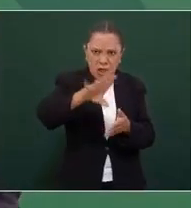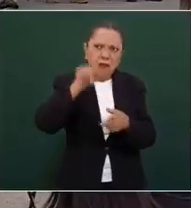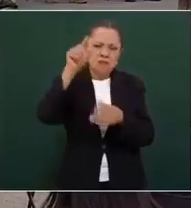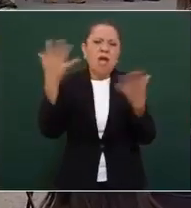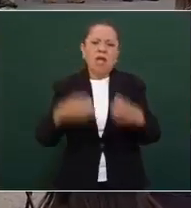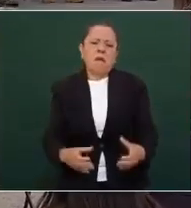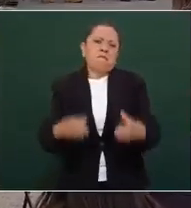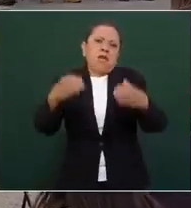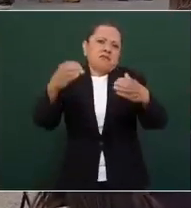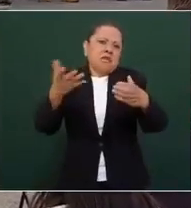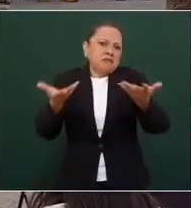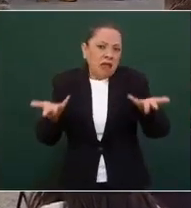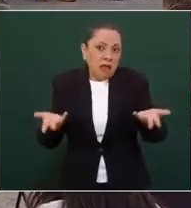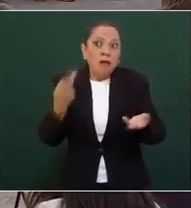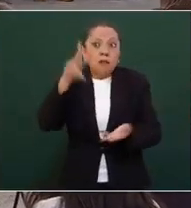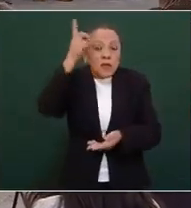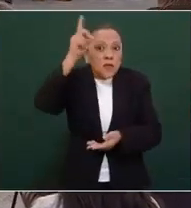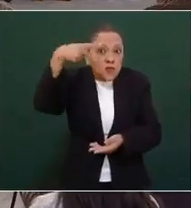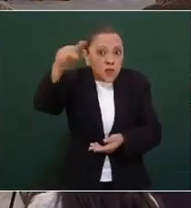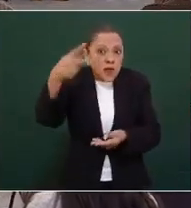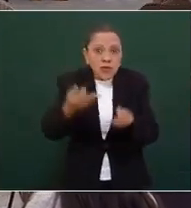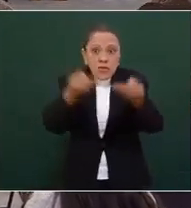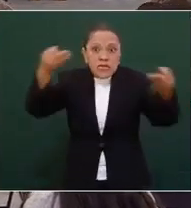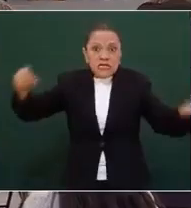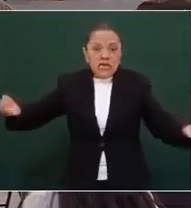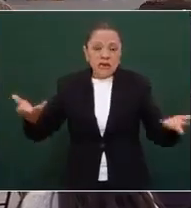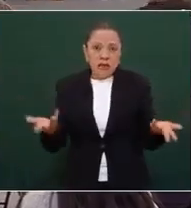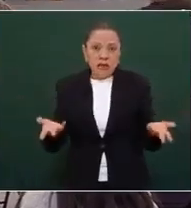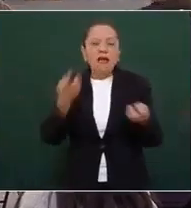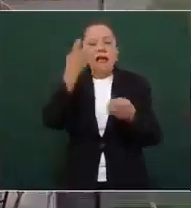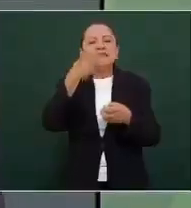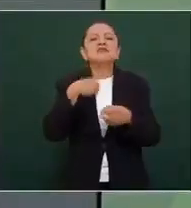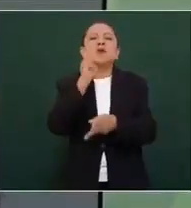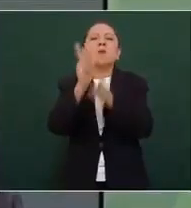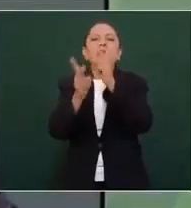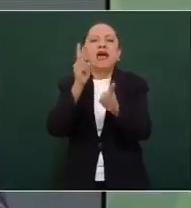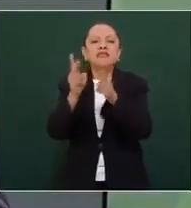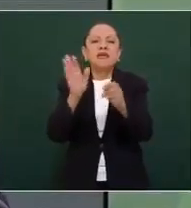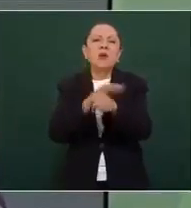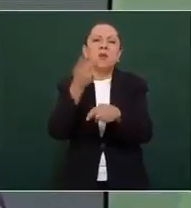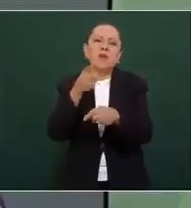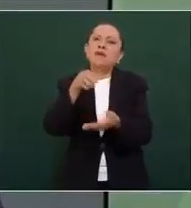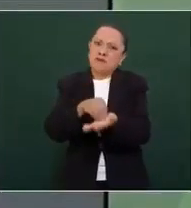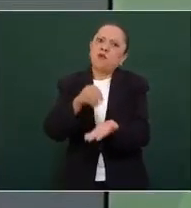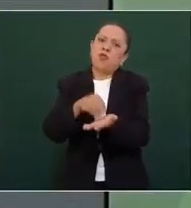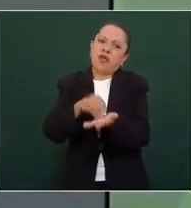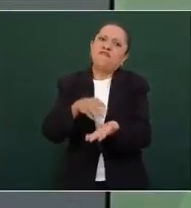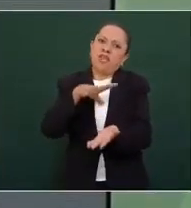Todo esto lo cuento porque pues hay muchos porfiristas todavía,